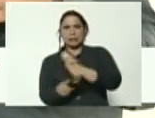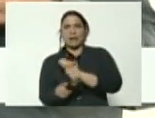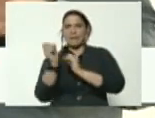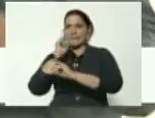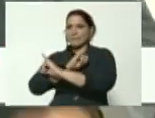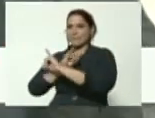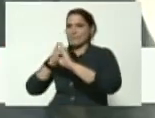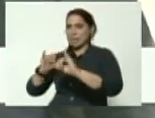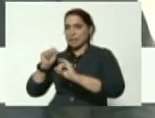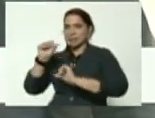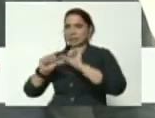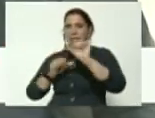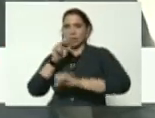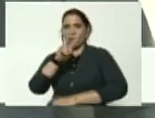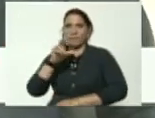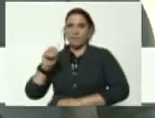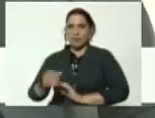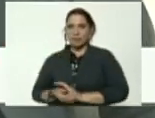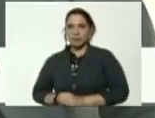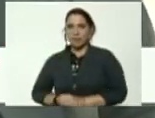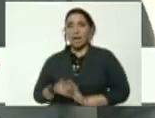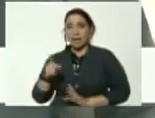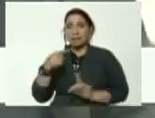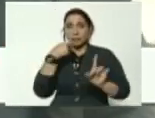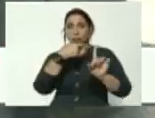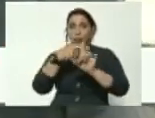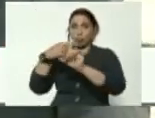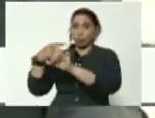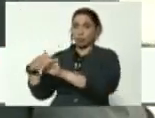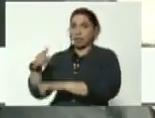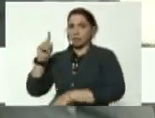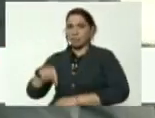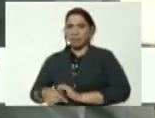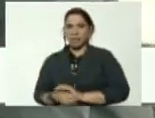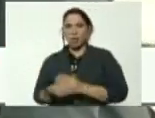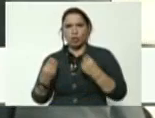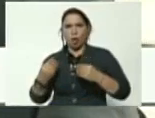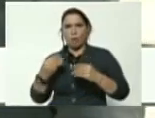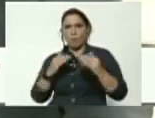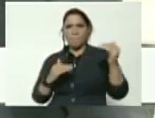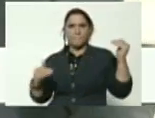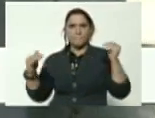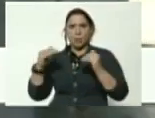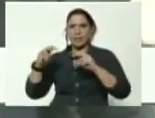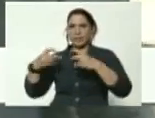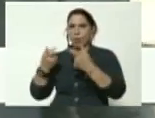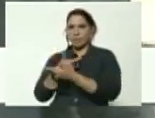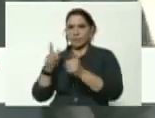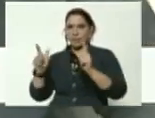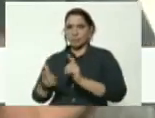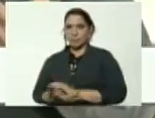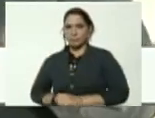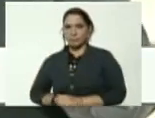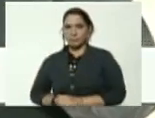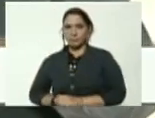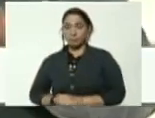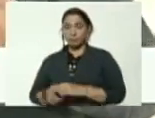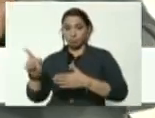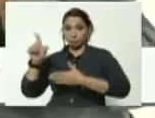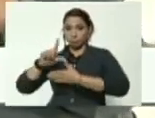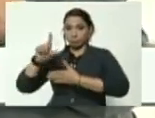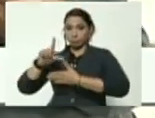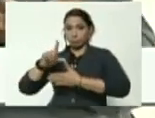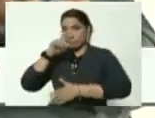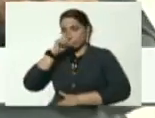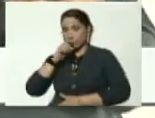este siglo XX y que se suma también con un repunte, como les apunté, del neoliberalismo. En América Latina, en